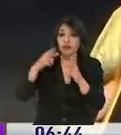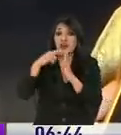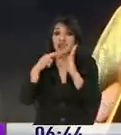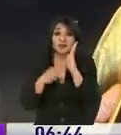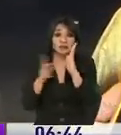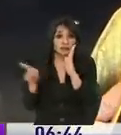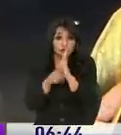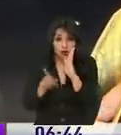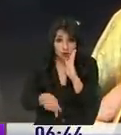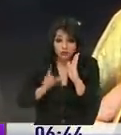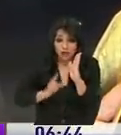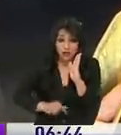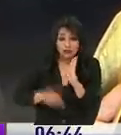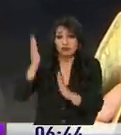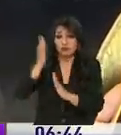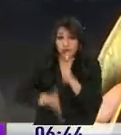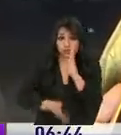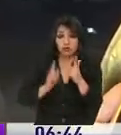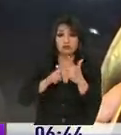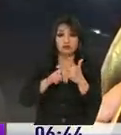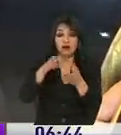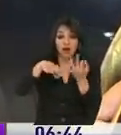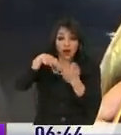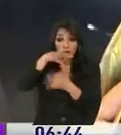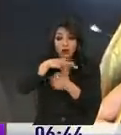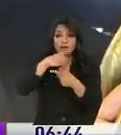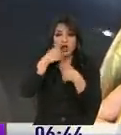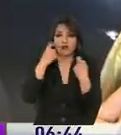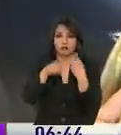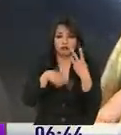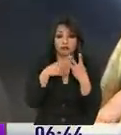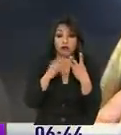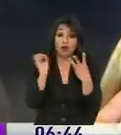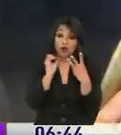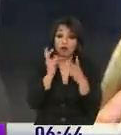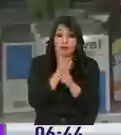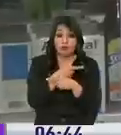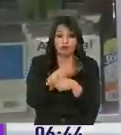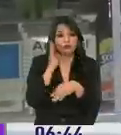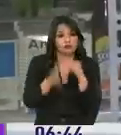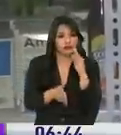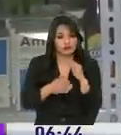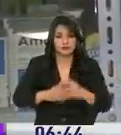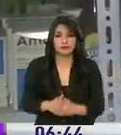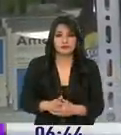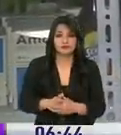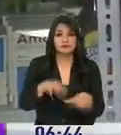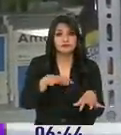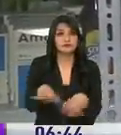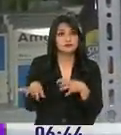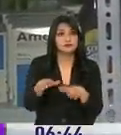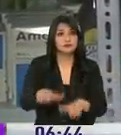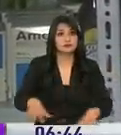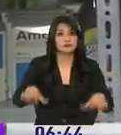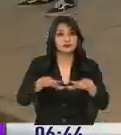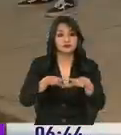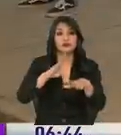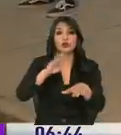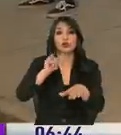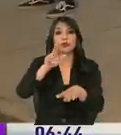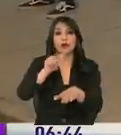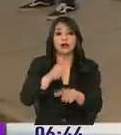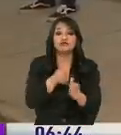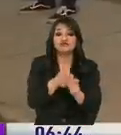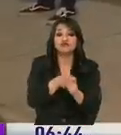caducado, productos adulterados, ¿sí? Y productos vencidos. El operativo se ejecutó en el sector de Cuba frente al subcentro